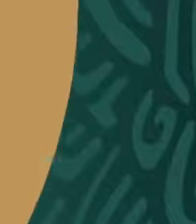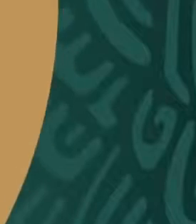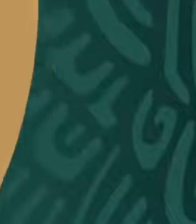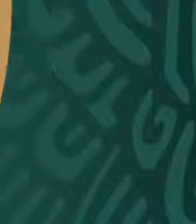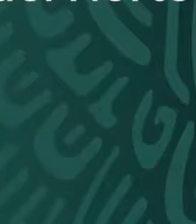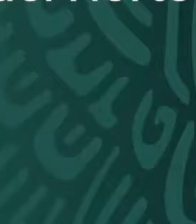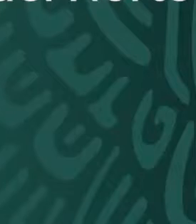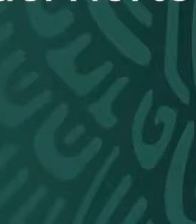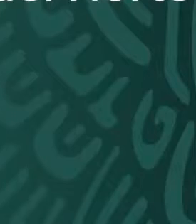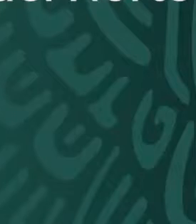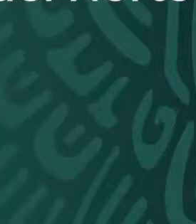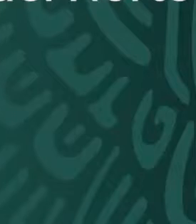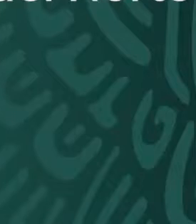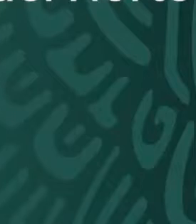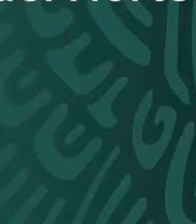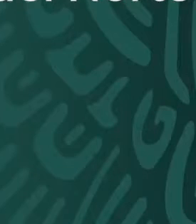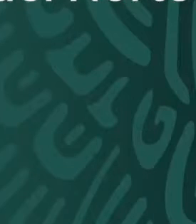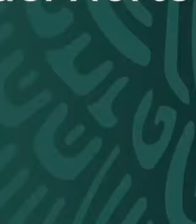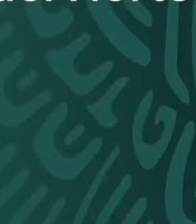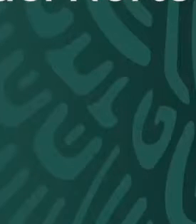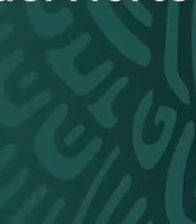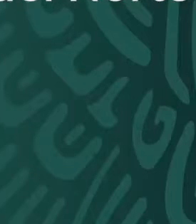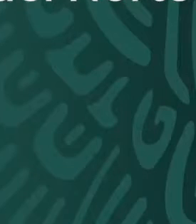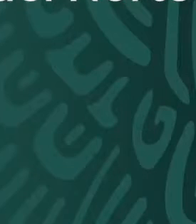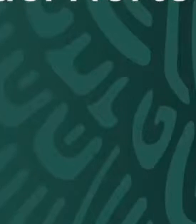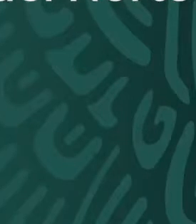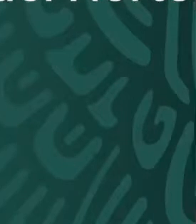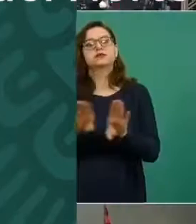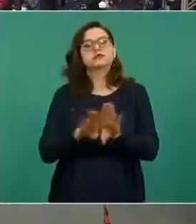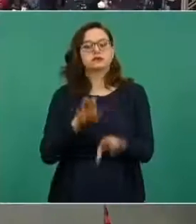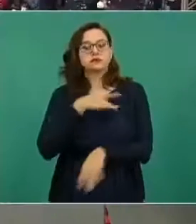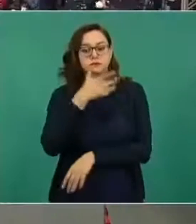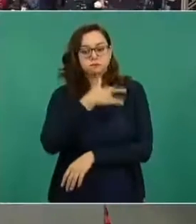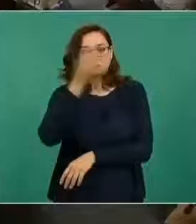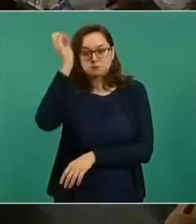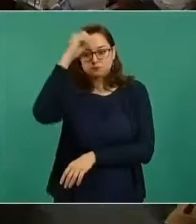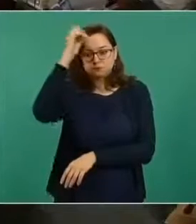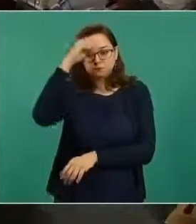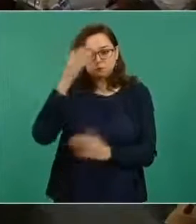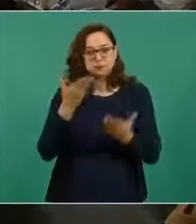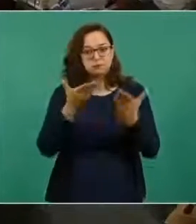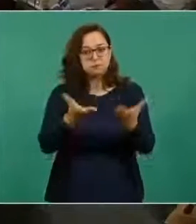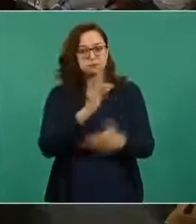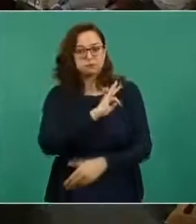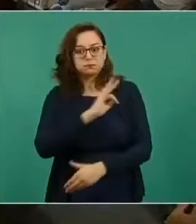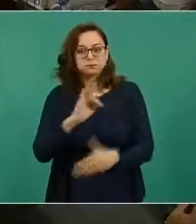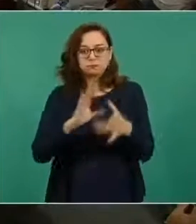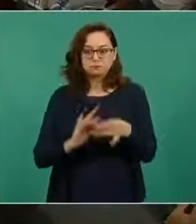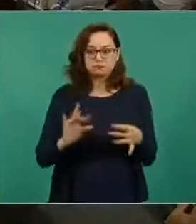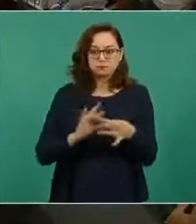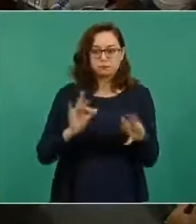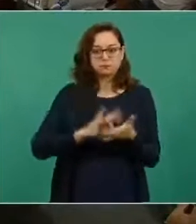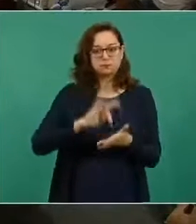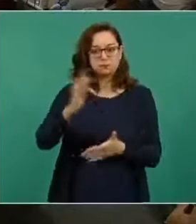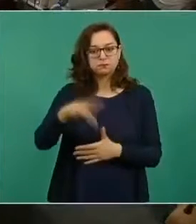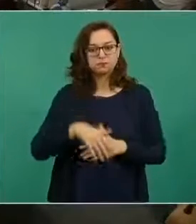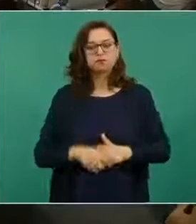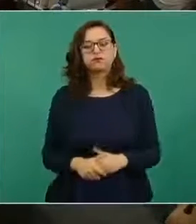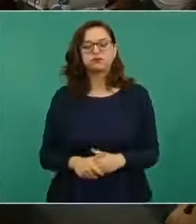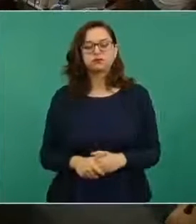de Líderes de América del Norte en Washington, Estados Unidos. Bueno, fue una muy buena